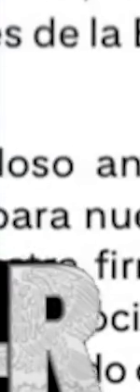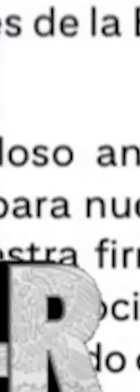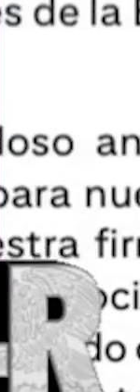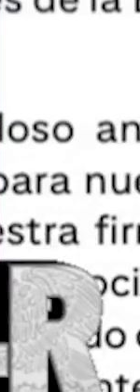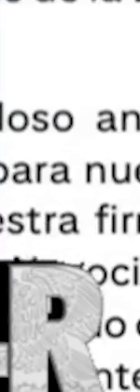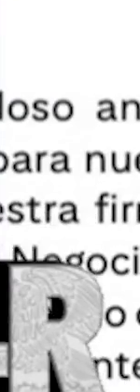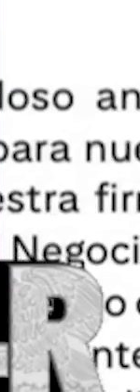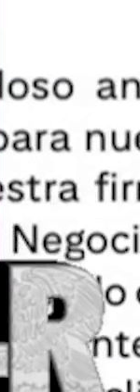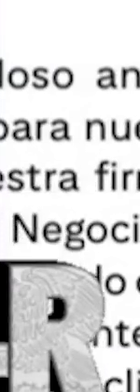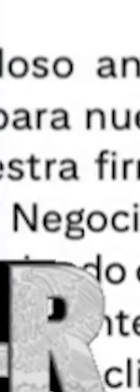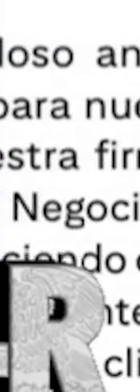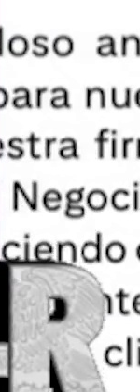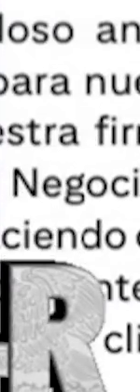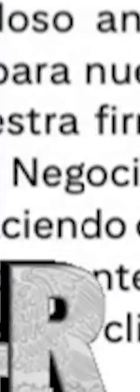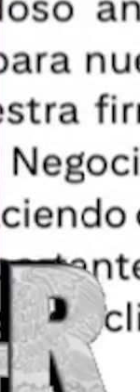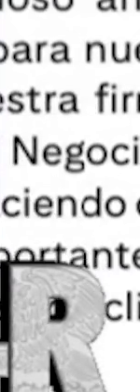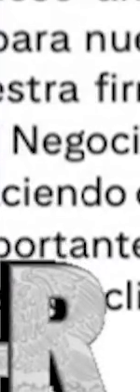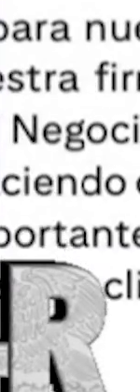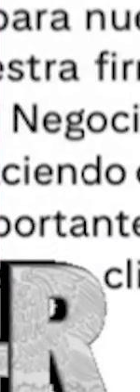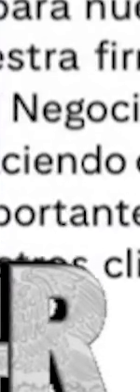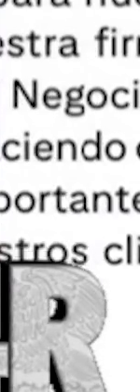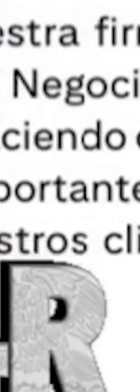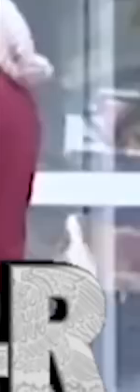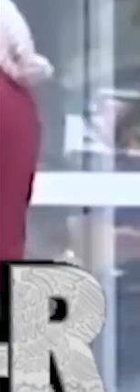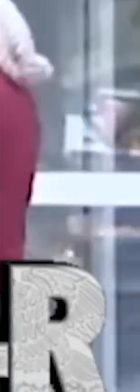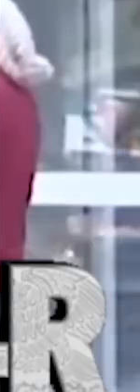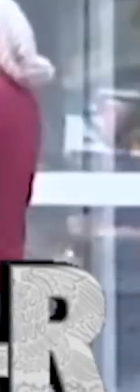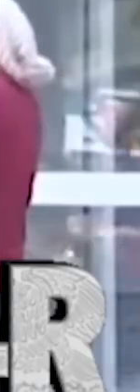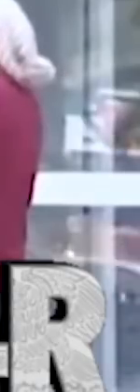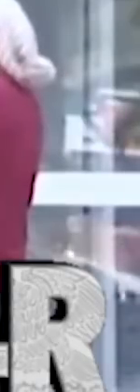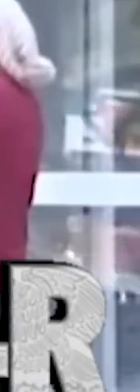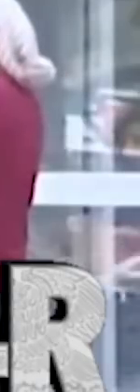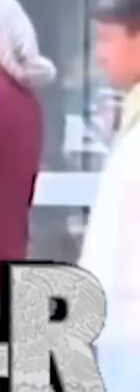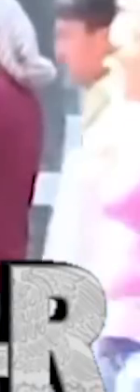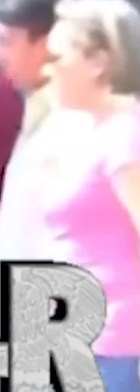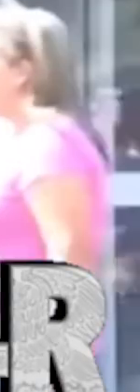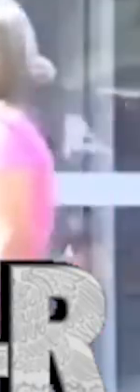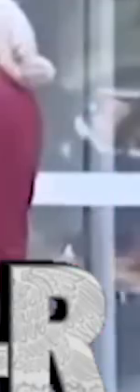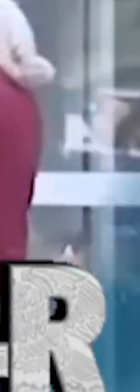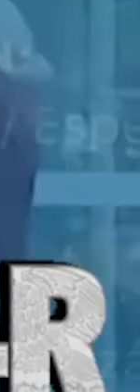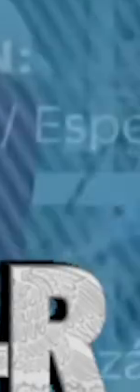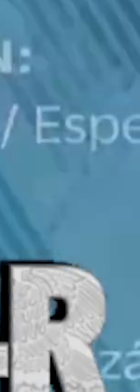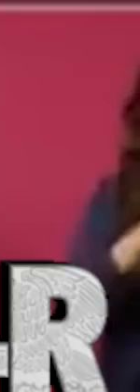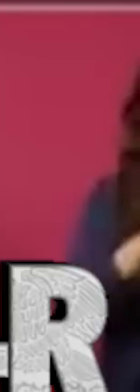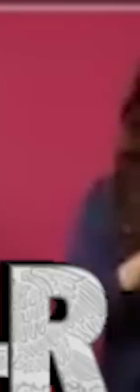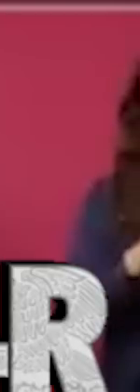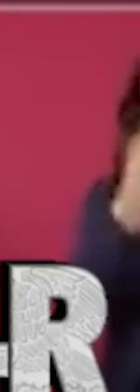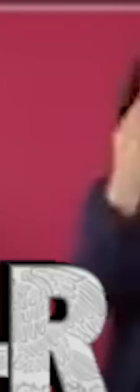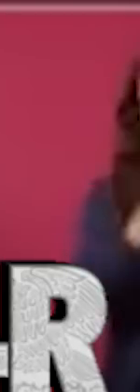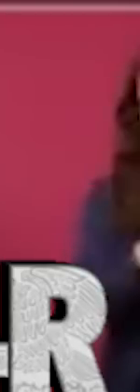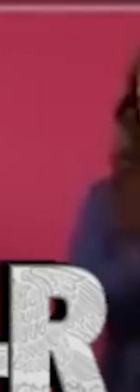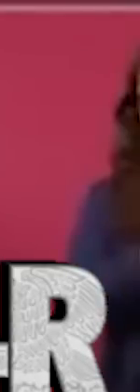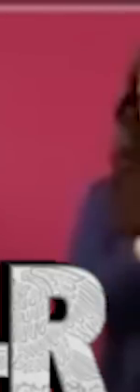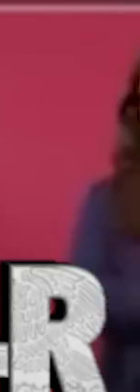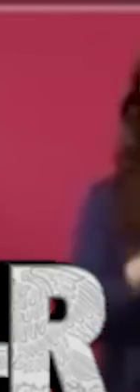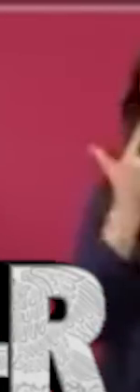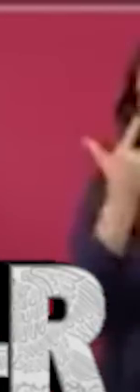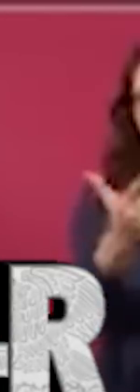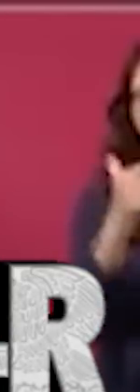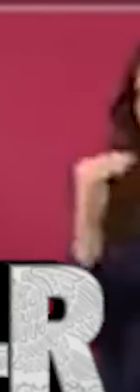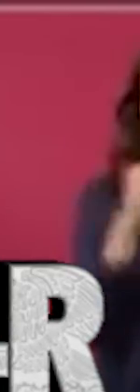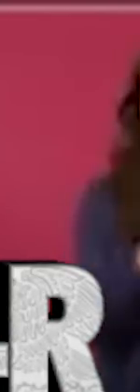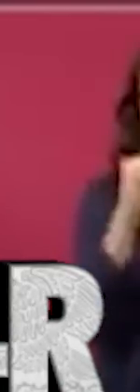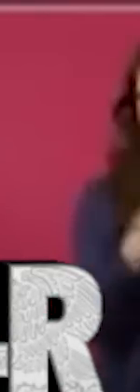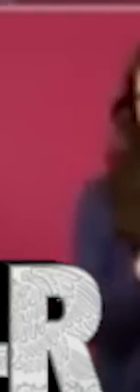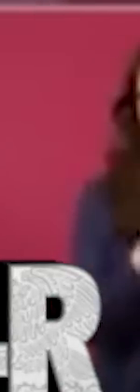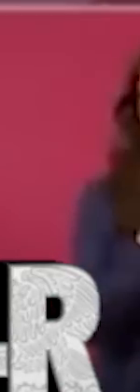todos e inclusive acercar la banca aún más a los grupos más rezagados de todo nuestro país. Sin embargo, vamos a escucharlo